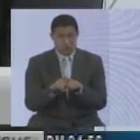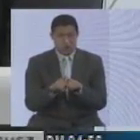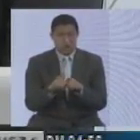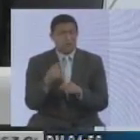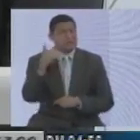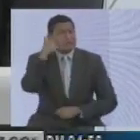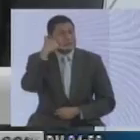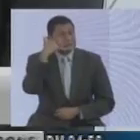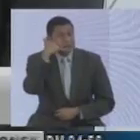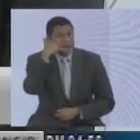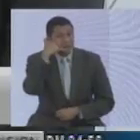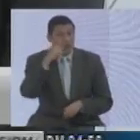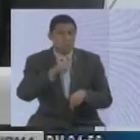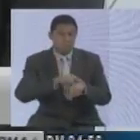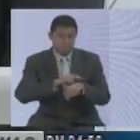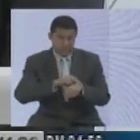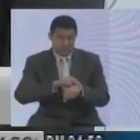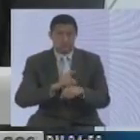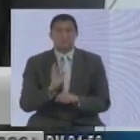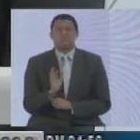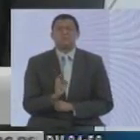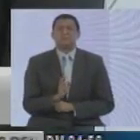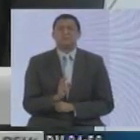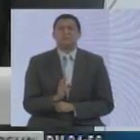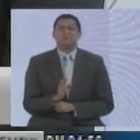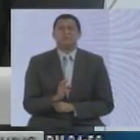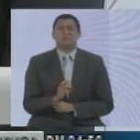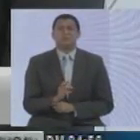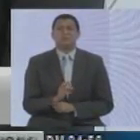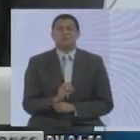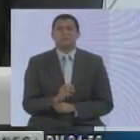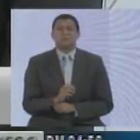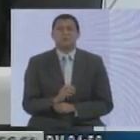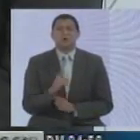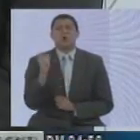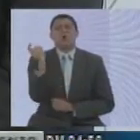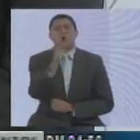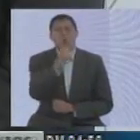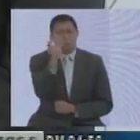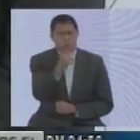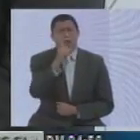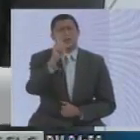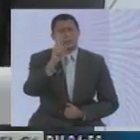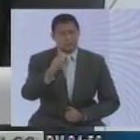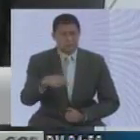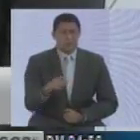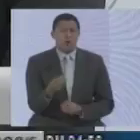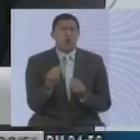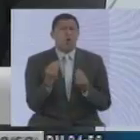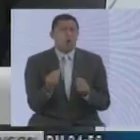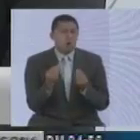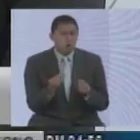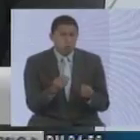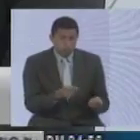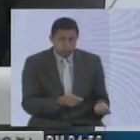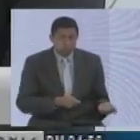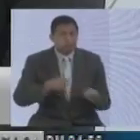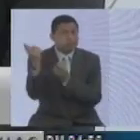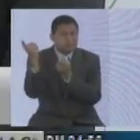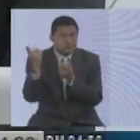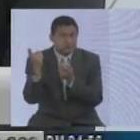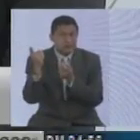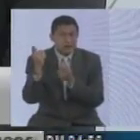número de contacto de su médico veterinario buscar la manera de cómo trasladarlo a